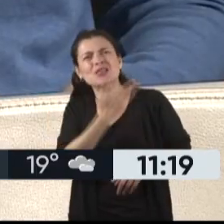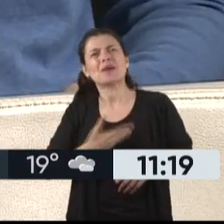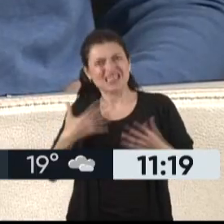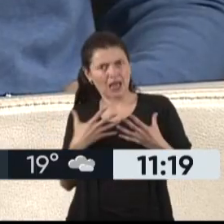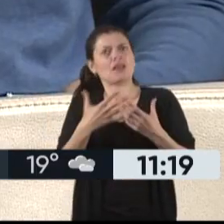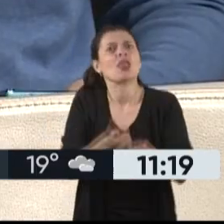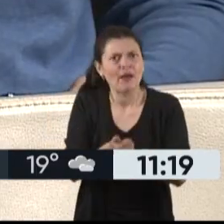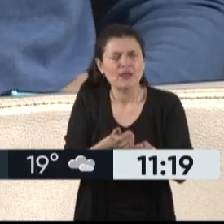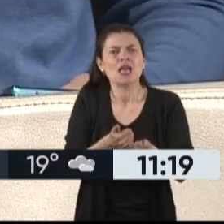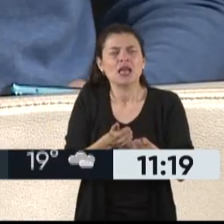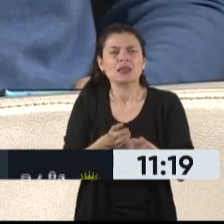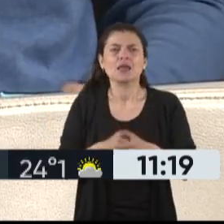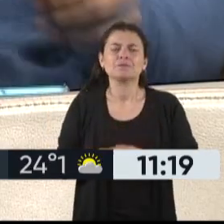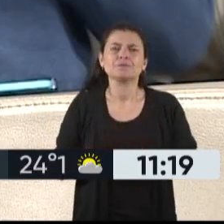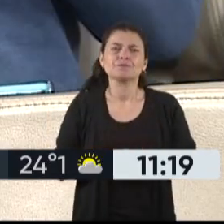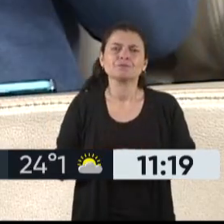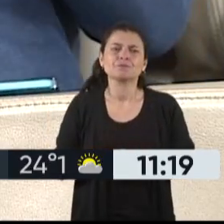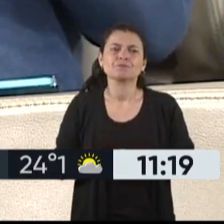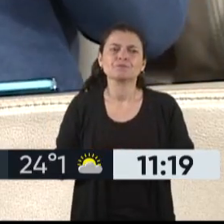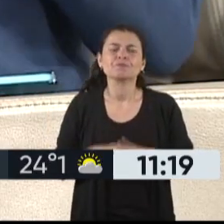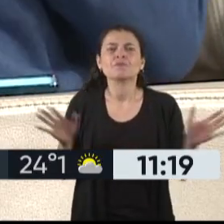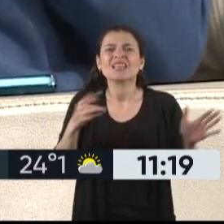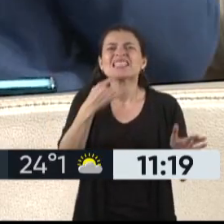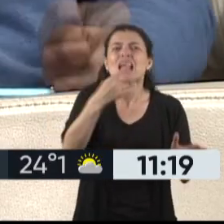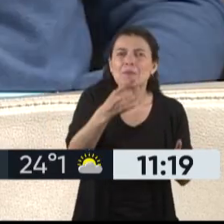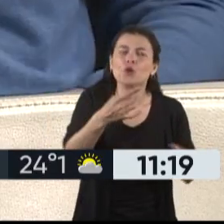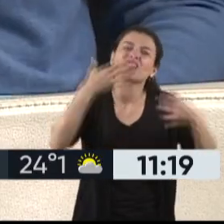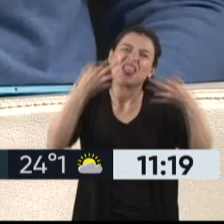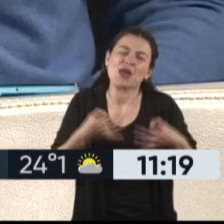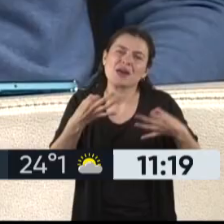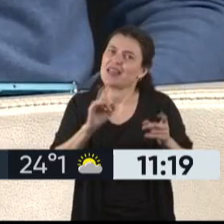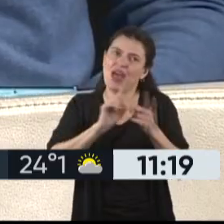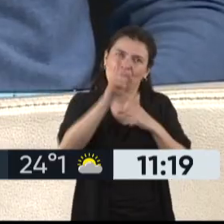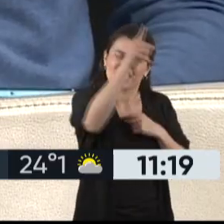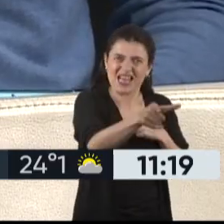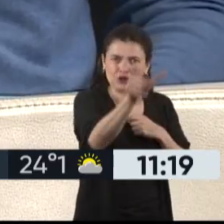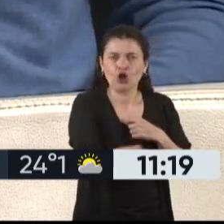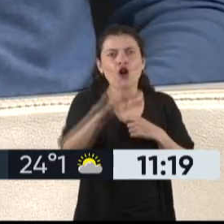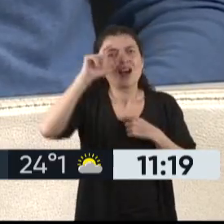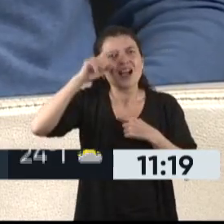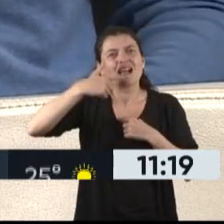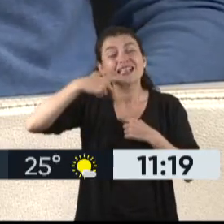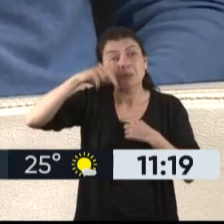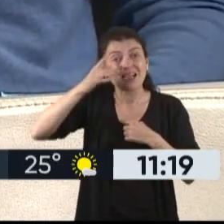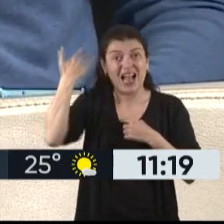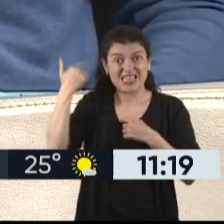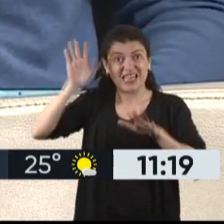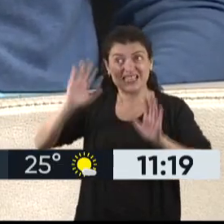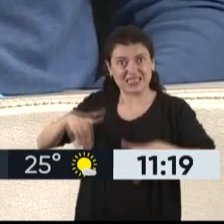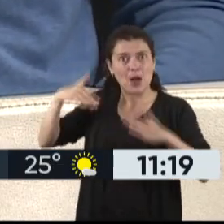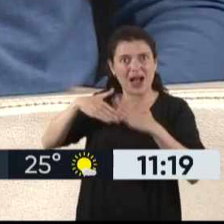en este tema, sumado también que la pregunta sería más que nada Spert. Ayer estuvo aquí, pero no quiso responder y